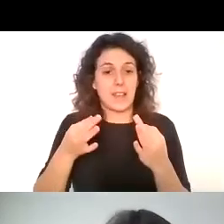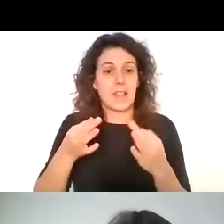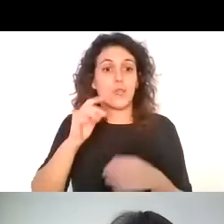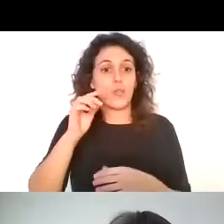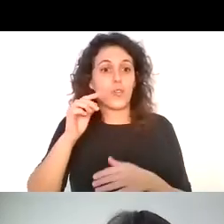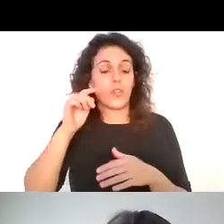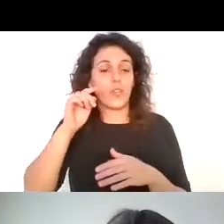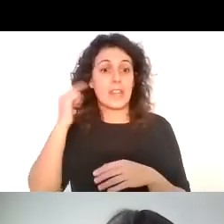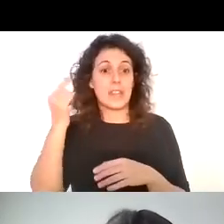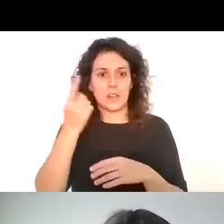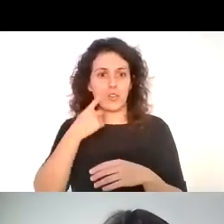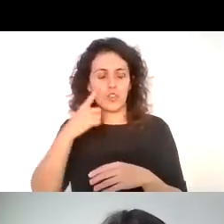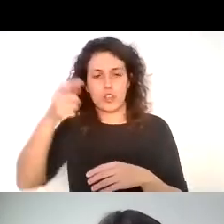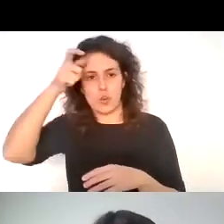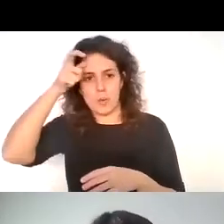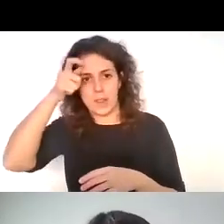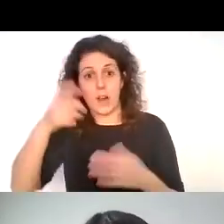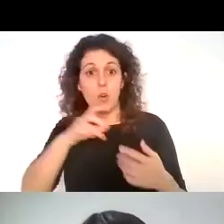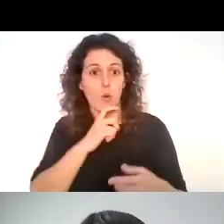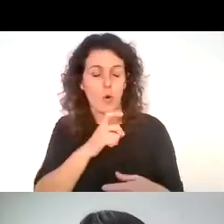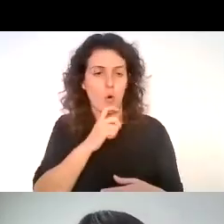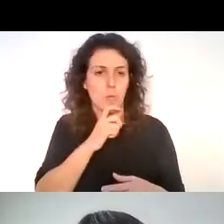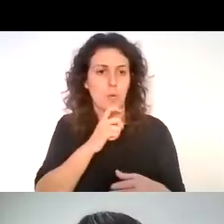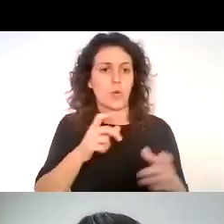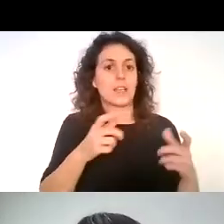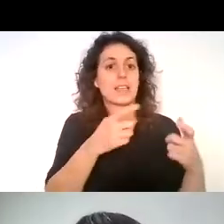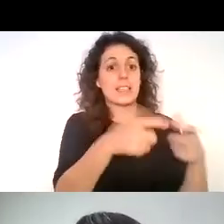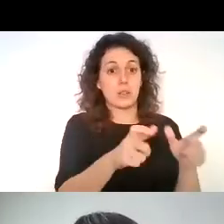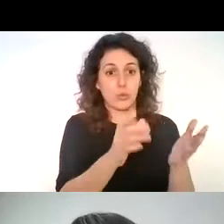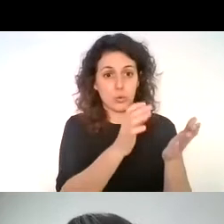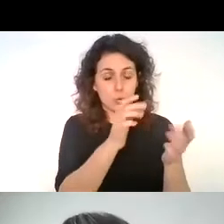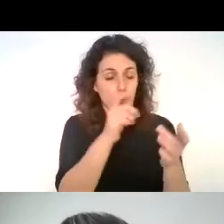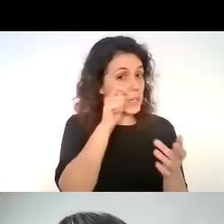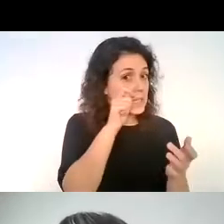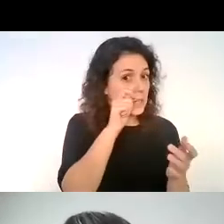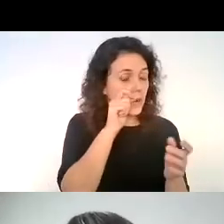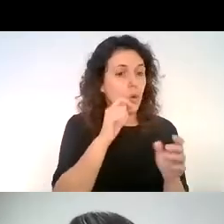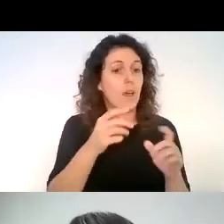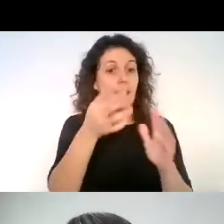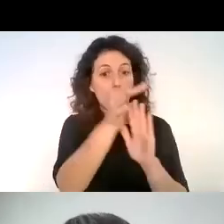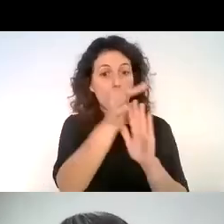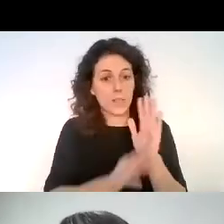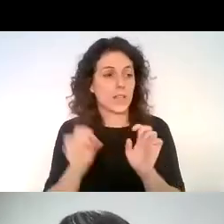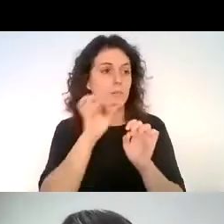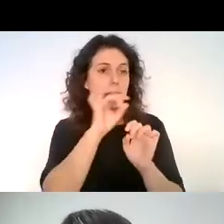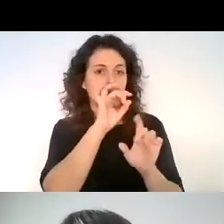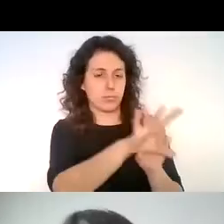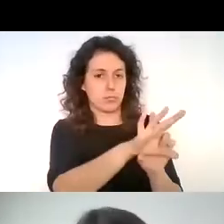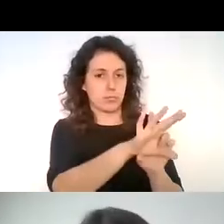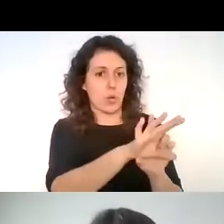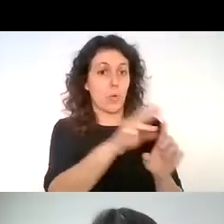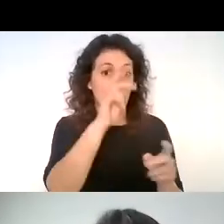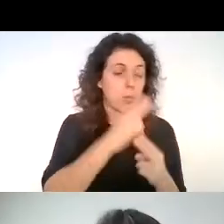a través de una encuesta que enviamos al sector turístico, siempre público y privado. Esto también quiero